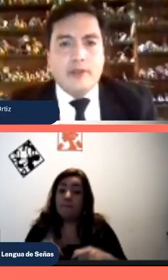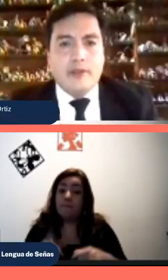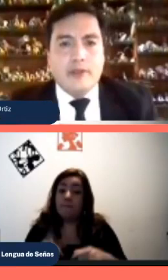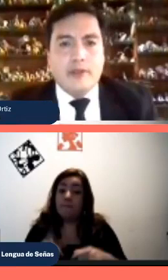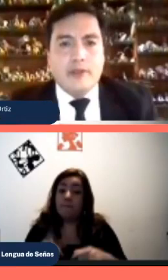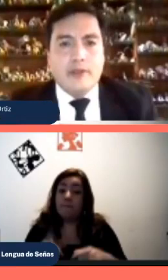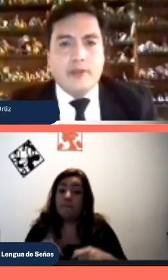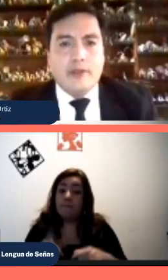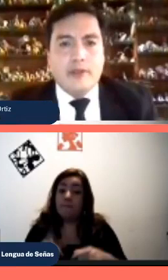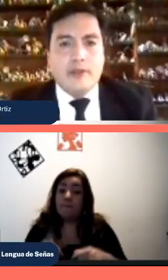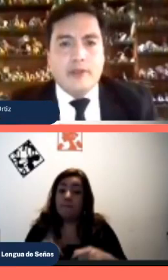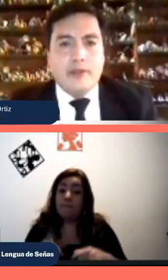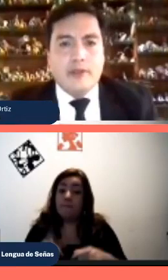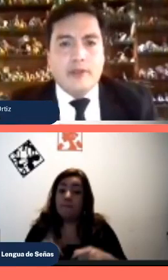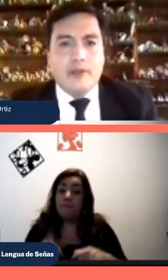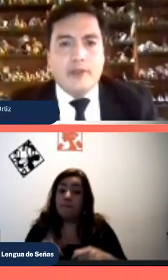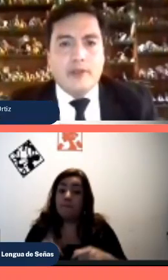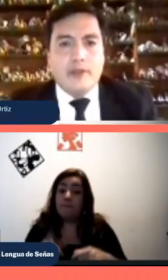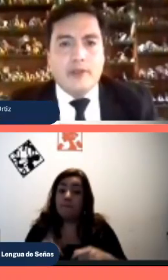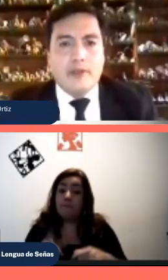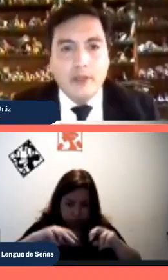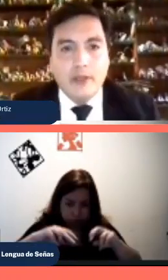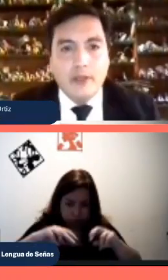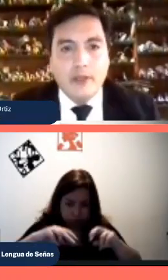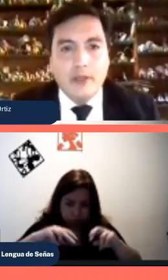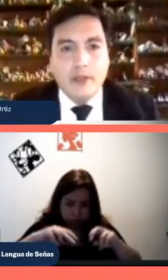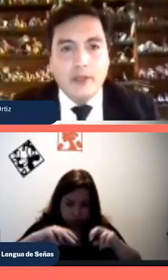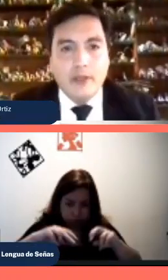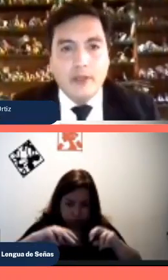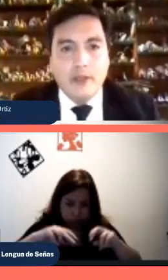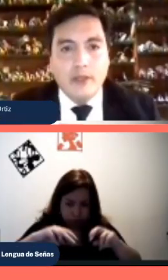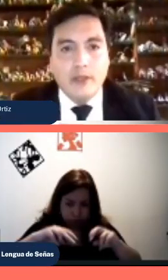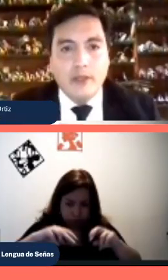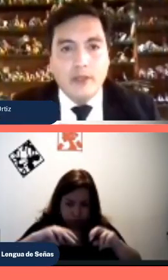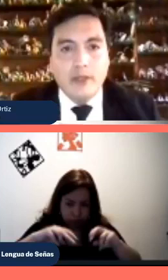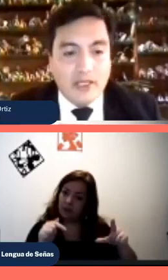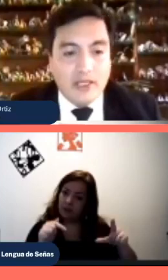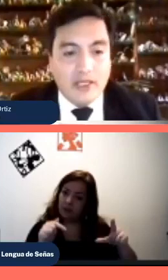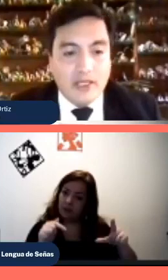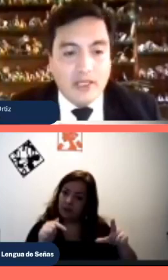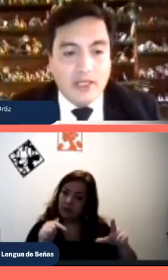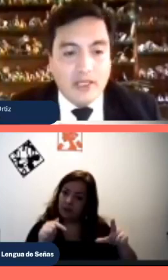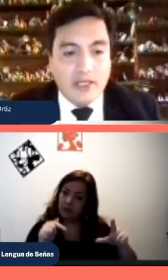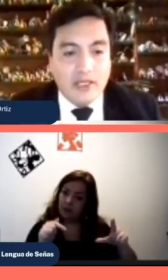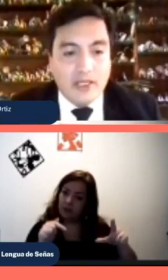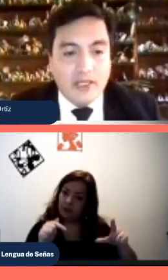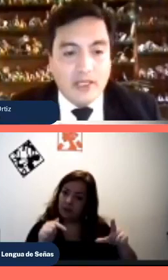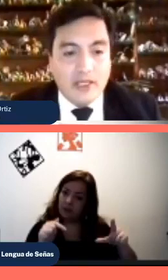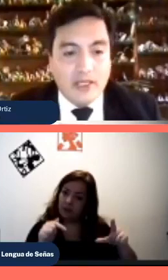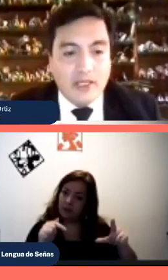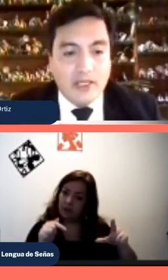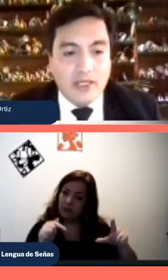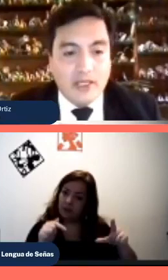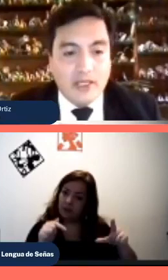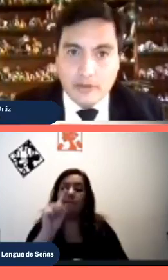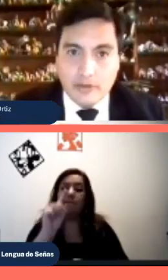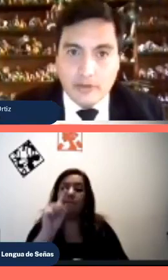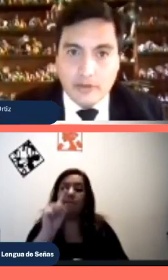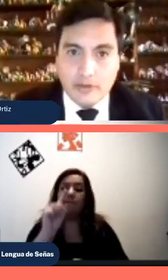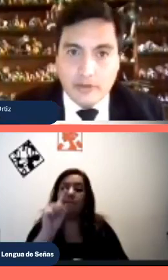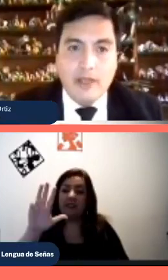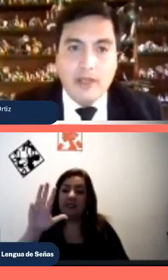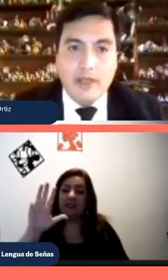Otro descubrimiento paleontológico de nuestro país se hizo el año